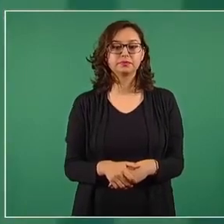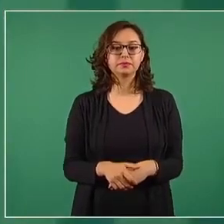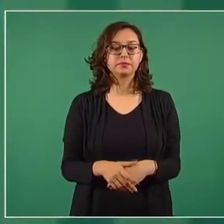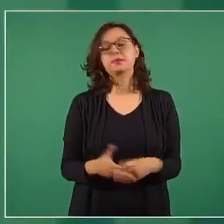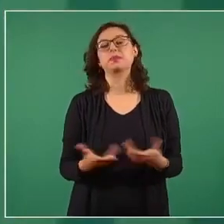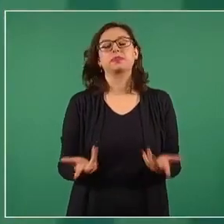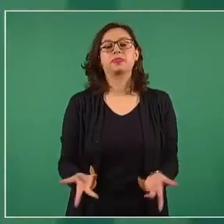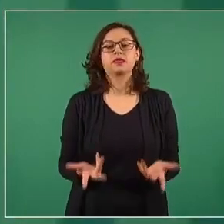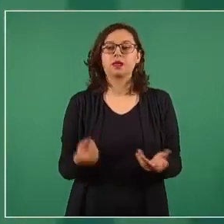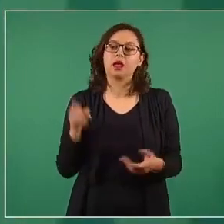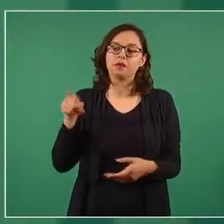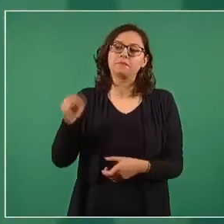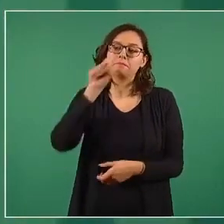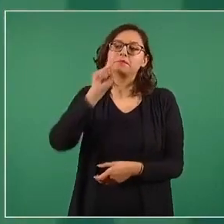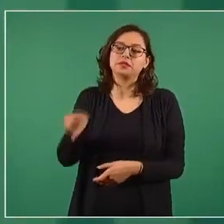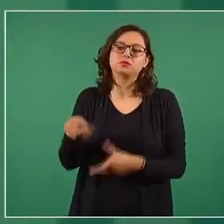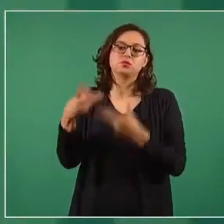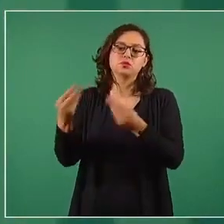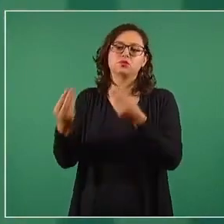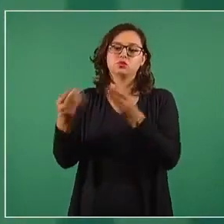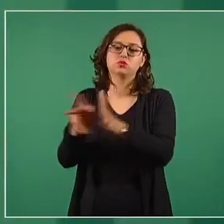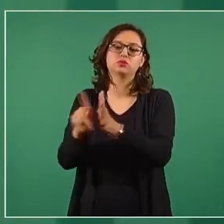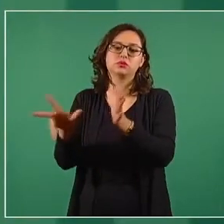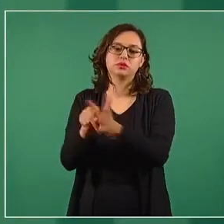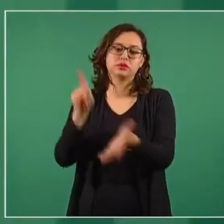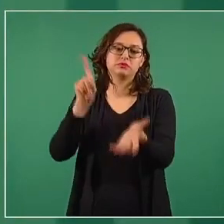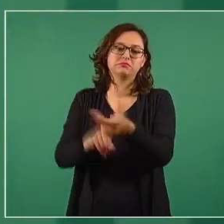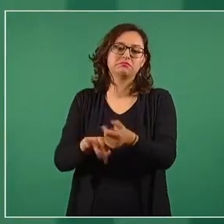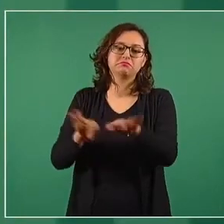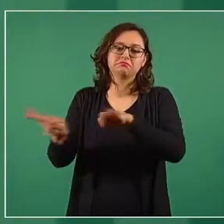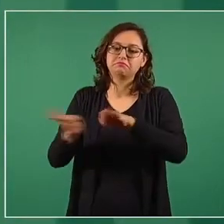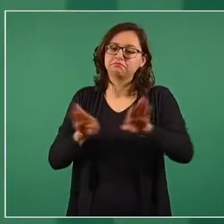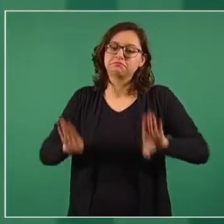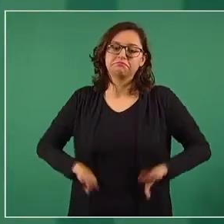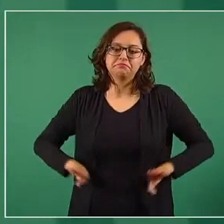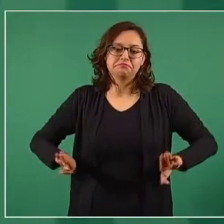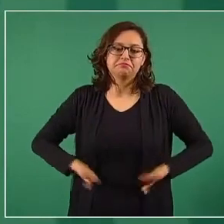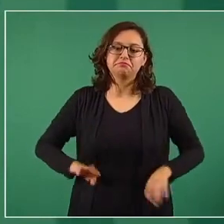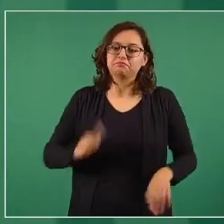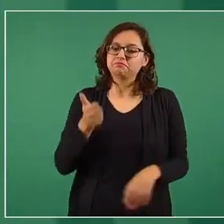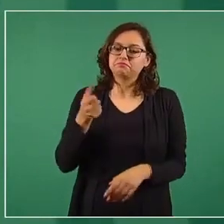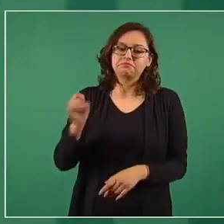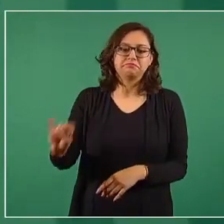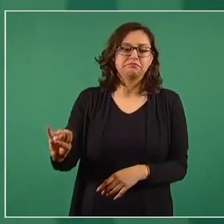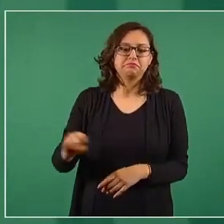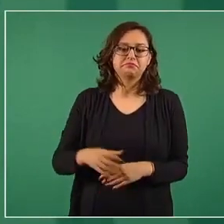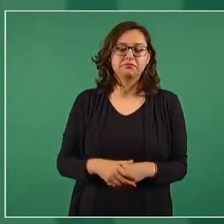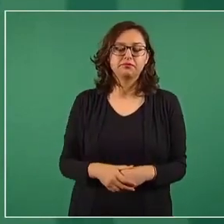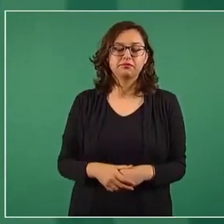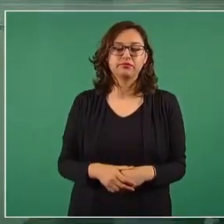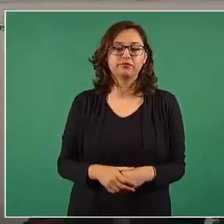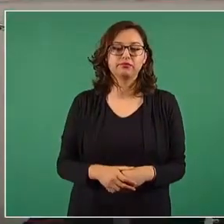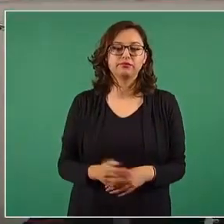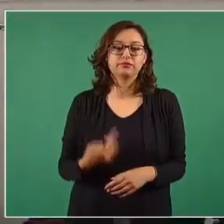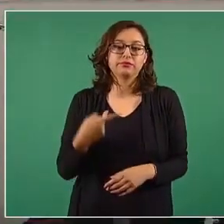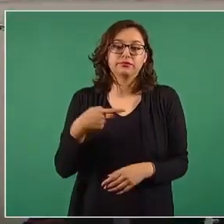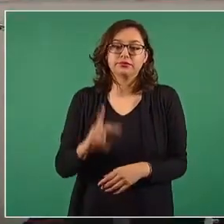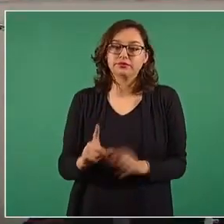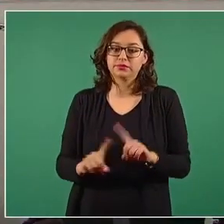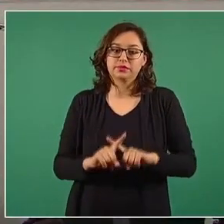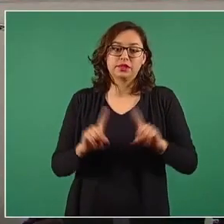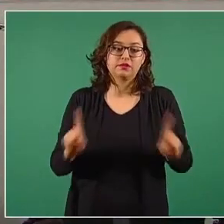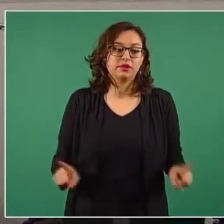muchos columnistas son de esas características, pero es distinto el